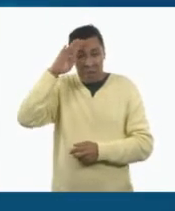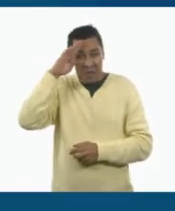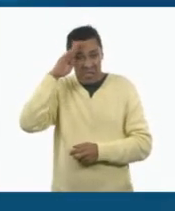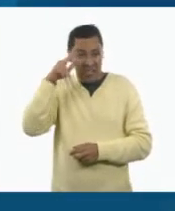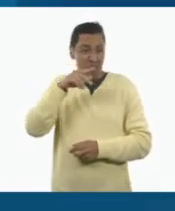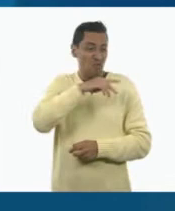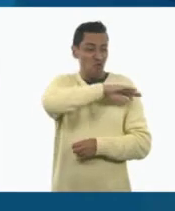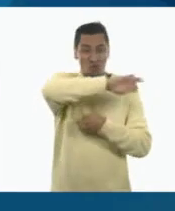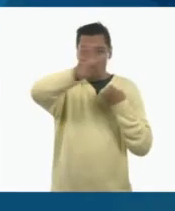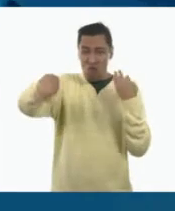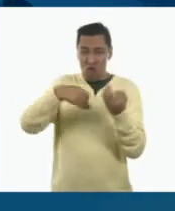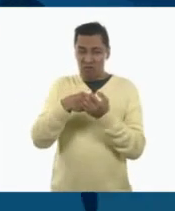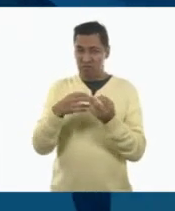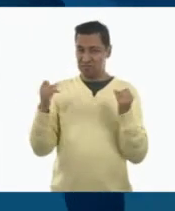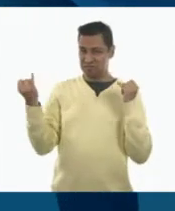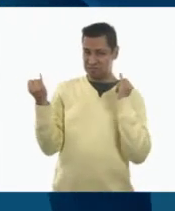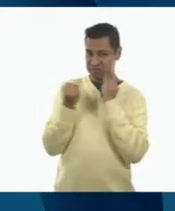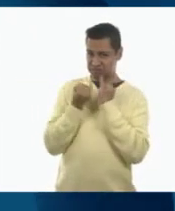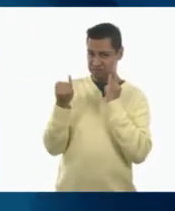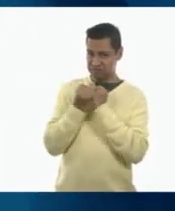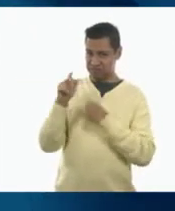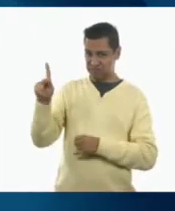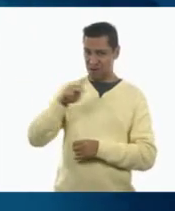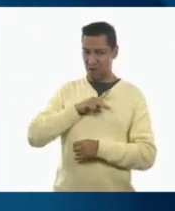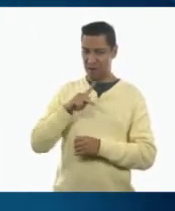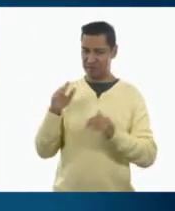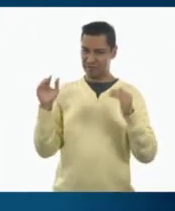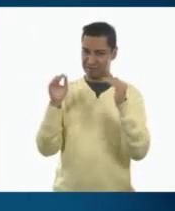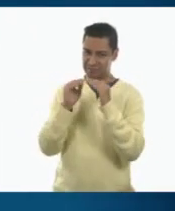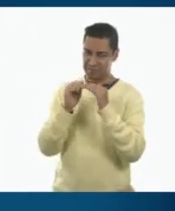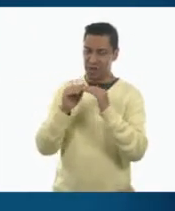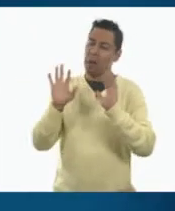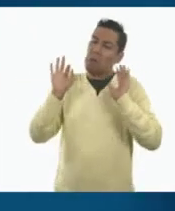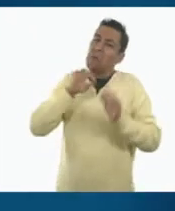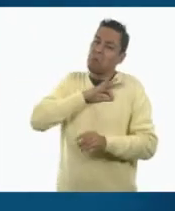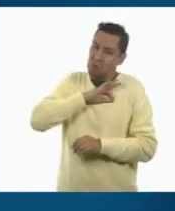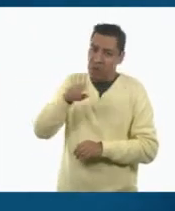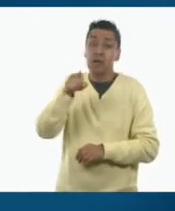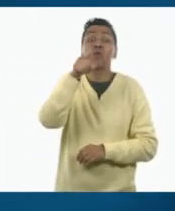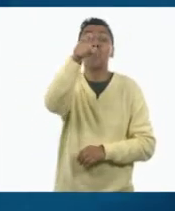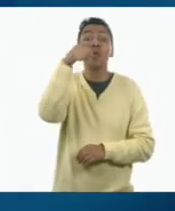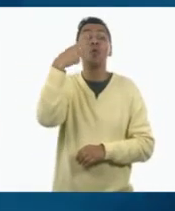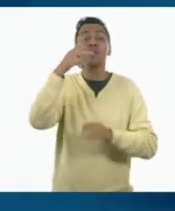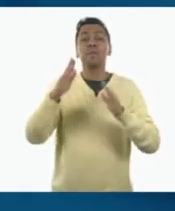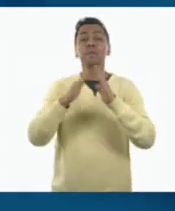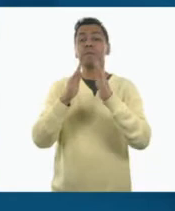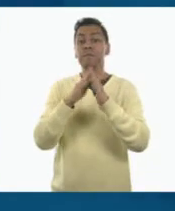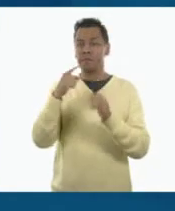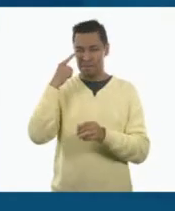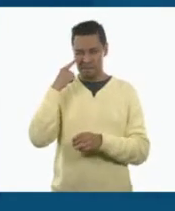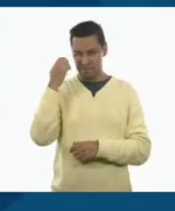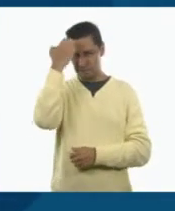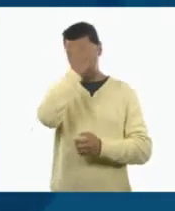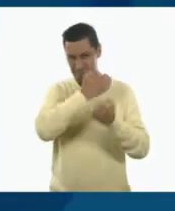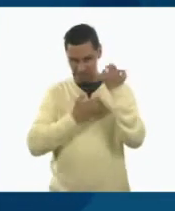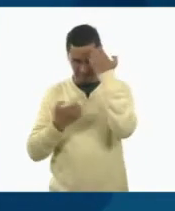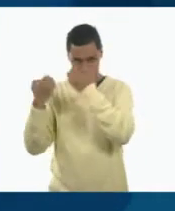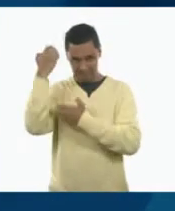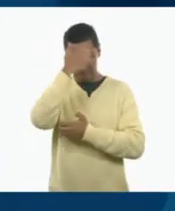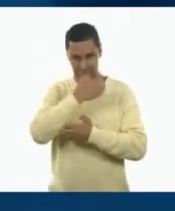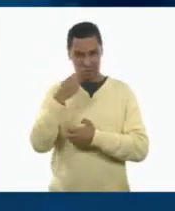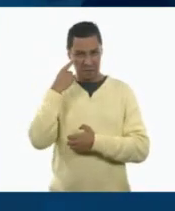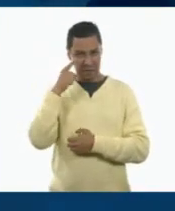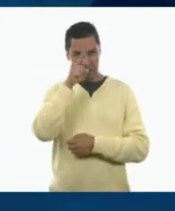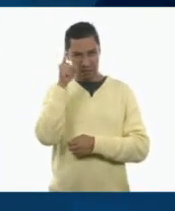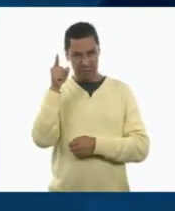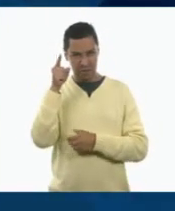sí, también podría. Vamos a poder verlo. Bueno, vamos a ver, y ustedes en su casa ayúdenos, vamos a ver todos juntos los símbolos